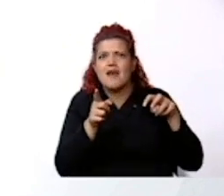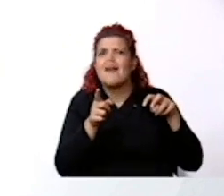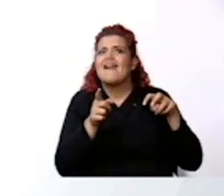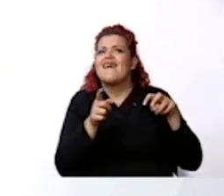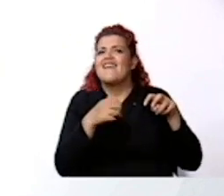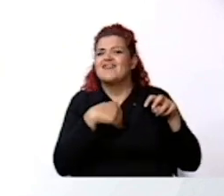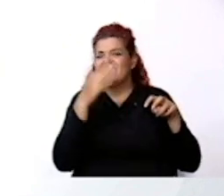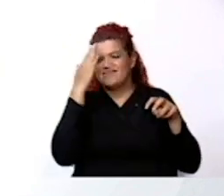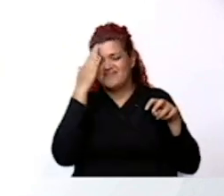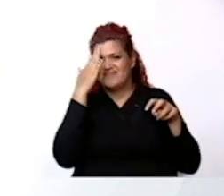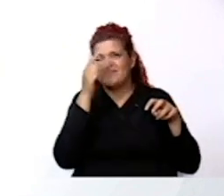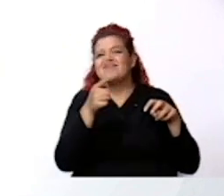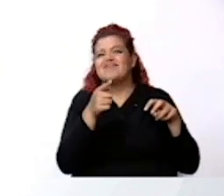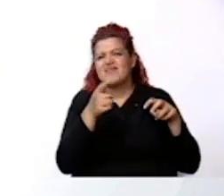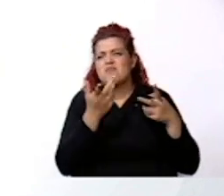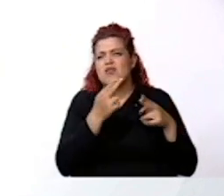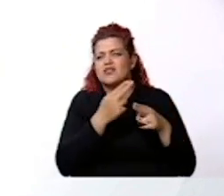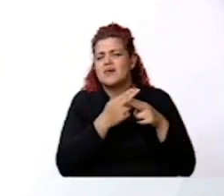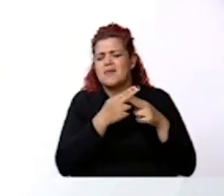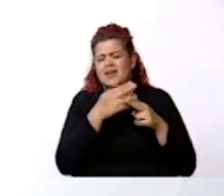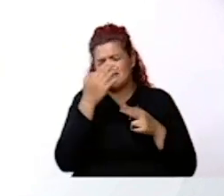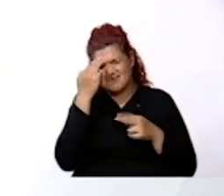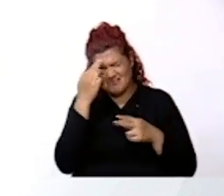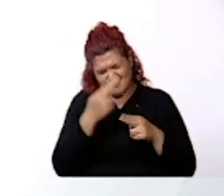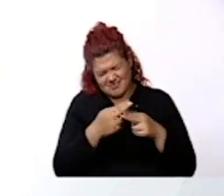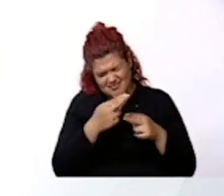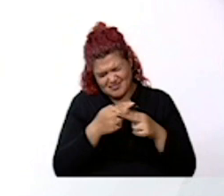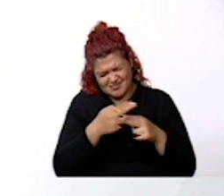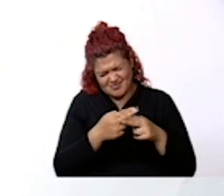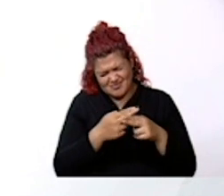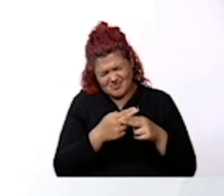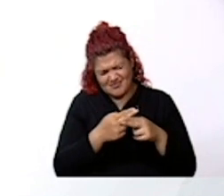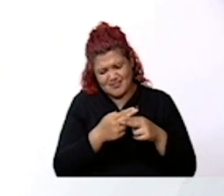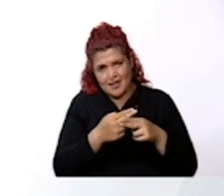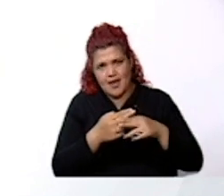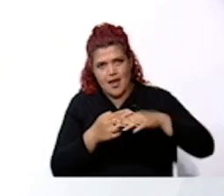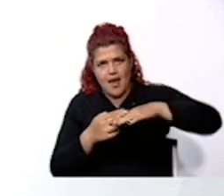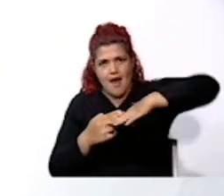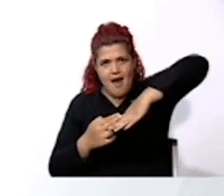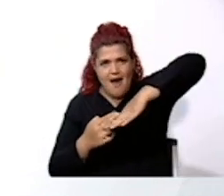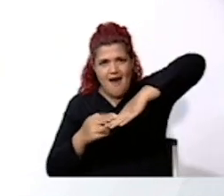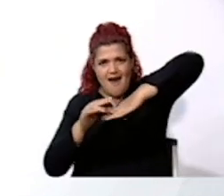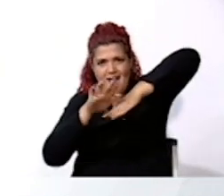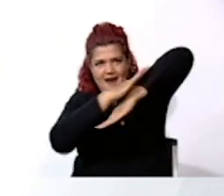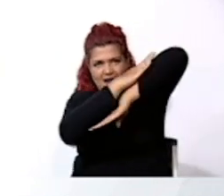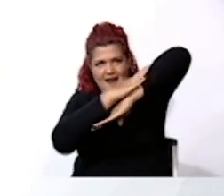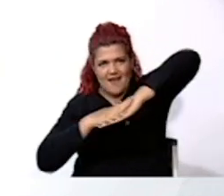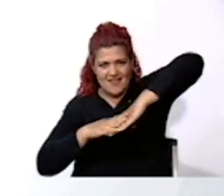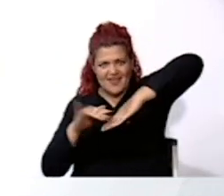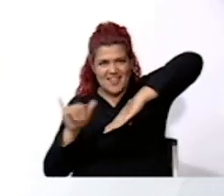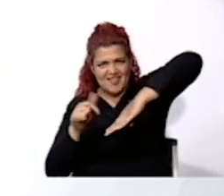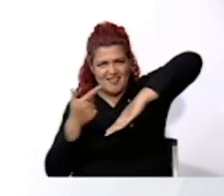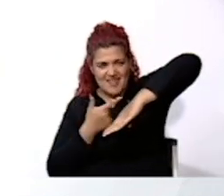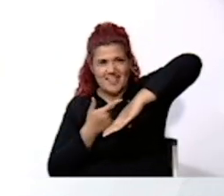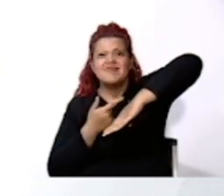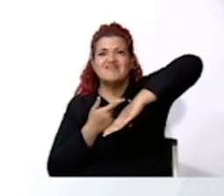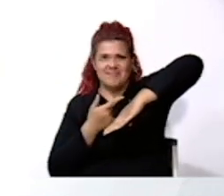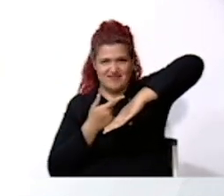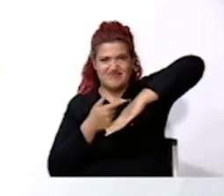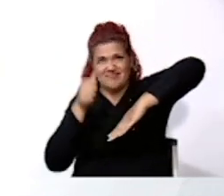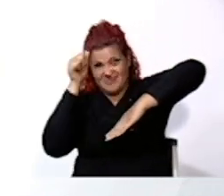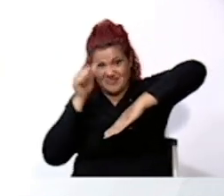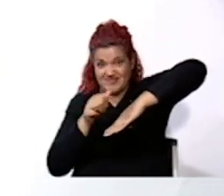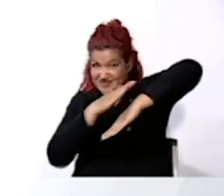Yo sé que sí. ¿Cómo se llamaba? ¿Cómo se llamaba? Plano inclinado, ¿verdad? Plano